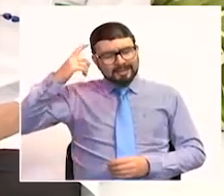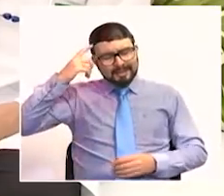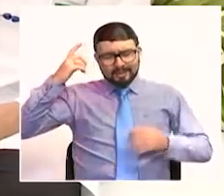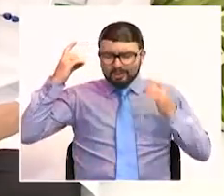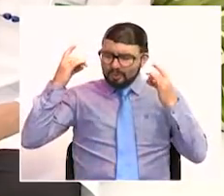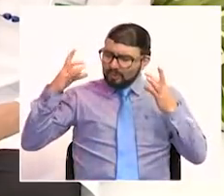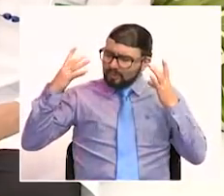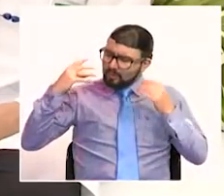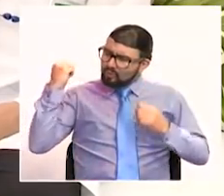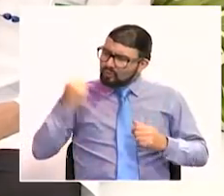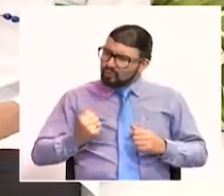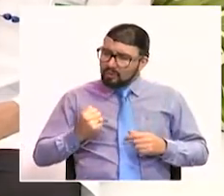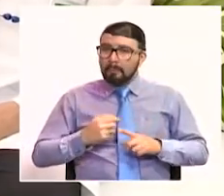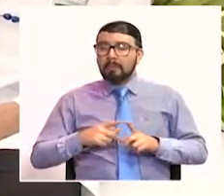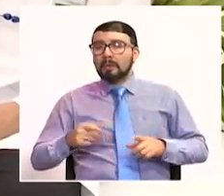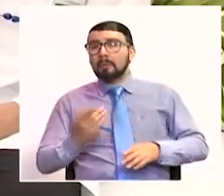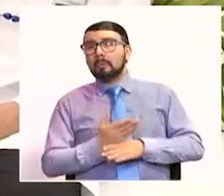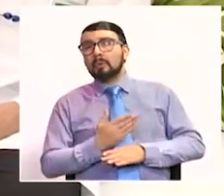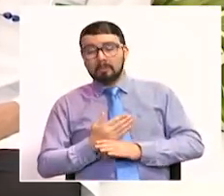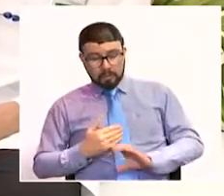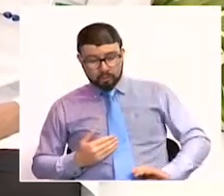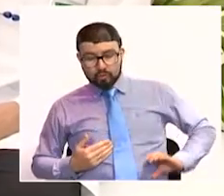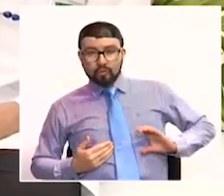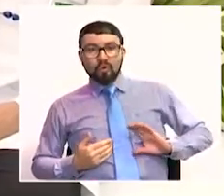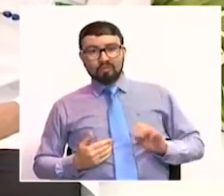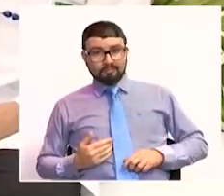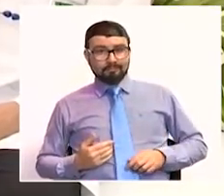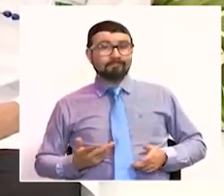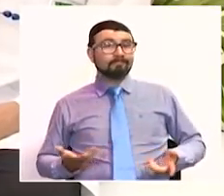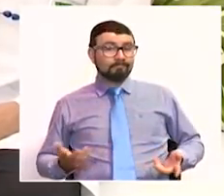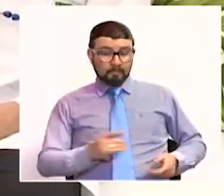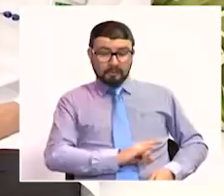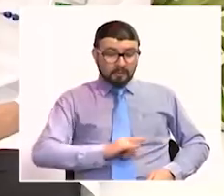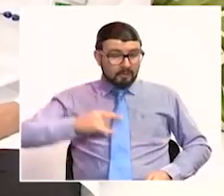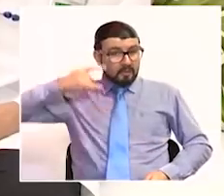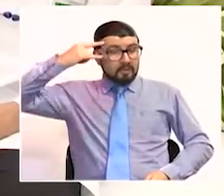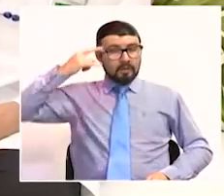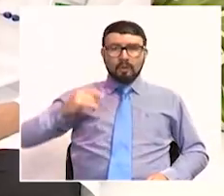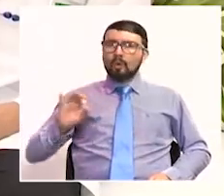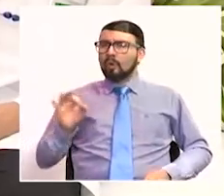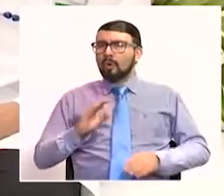Y tratan la cabeza. ¿Cuántos problemas respiratorios